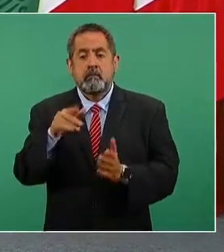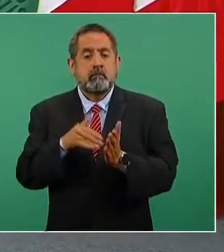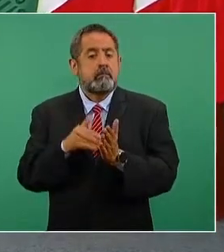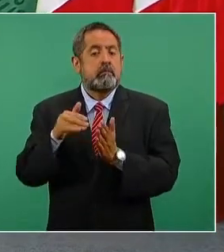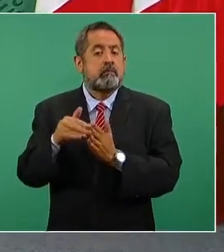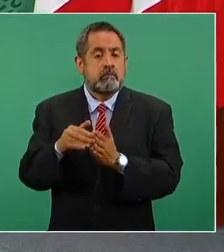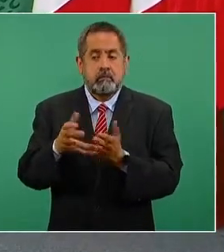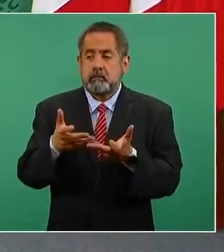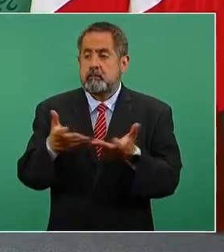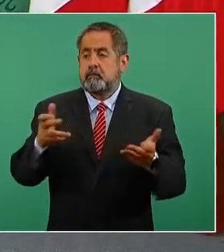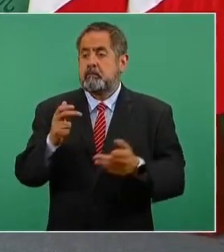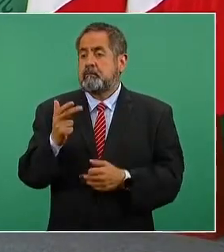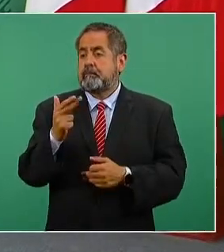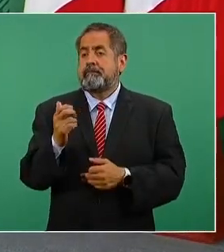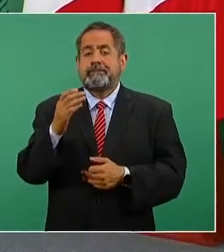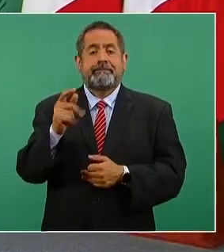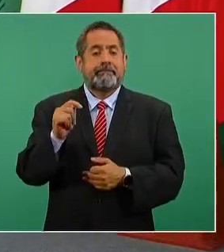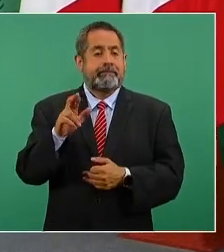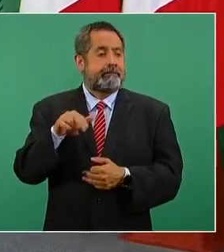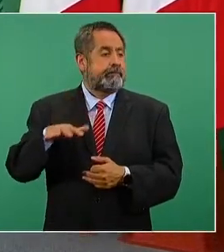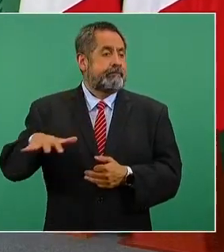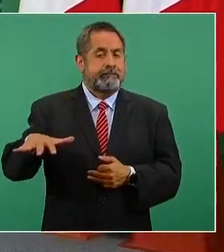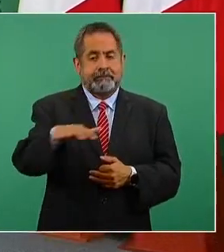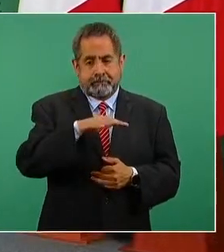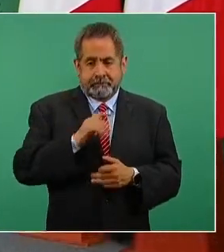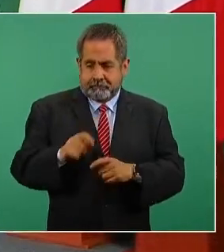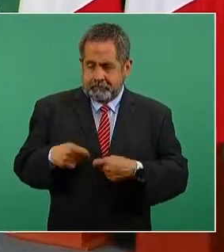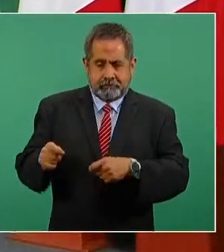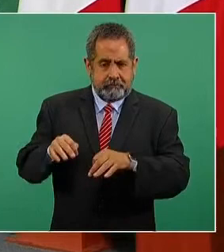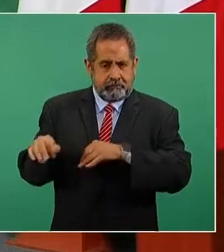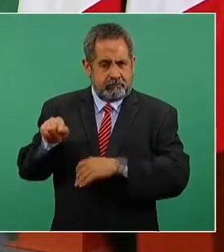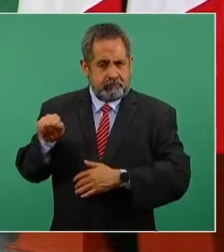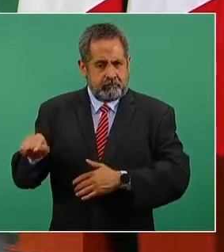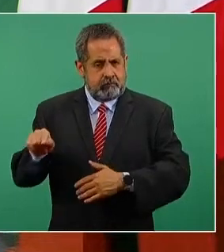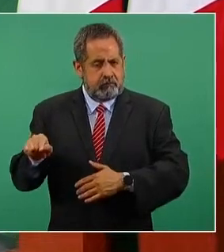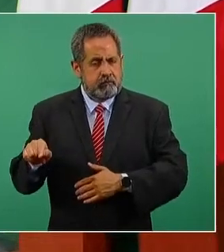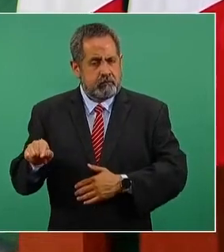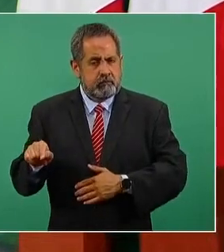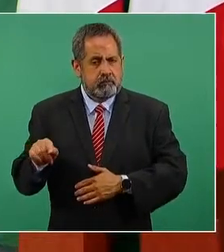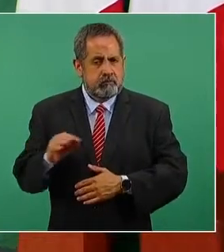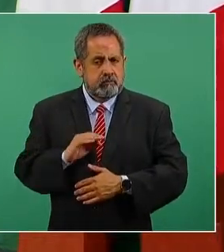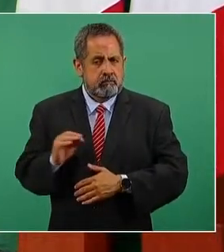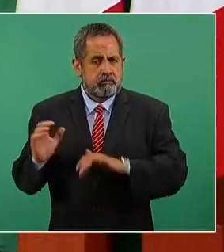1,000,000 de hectáreas que le dan trabajo a